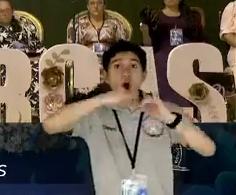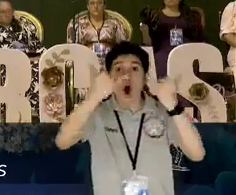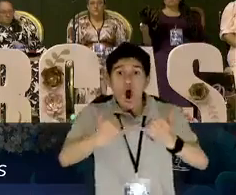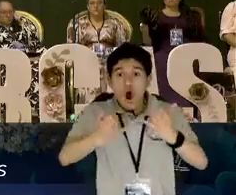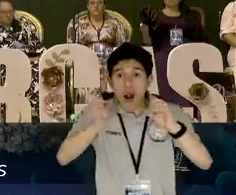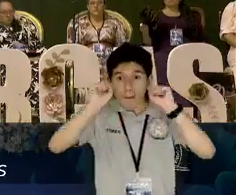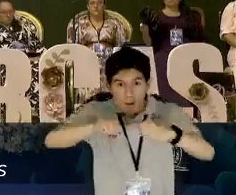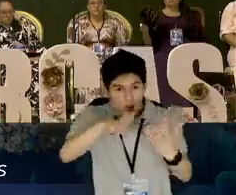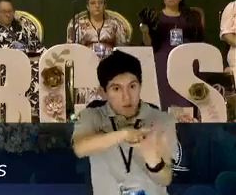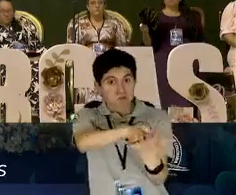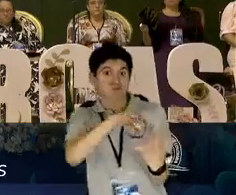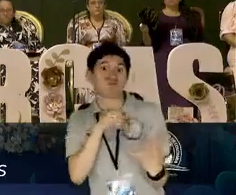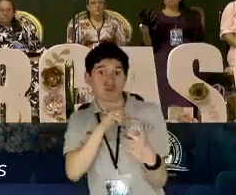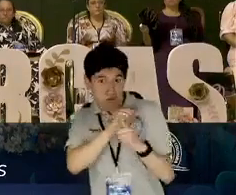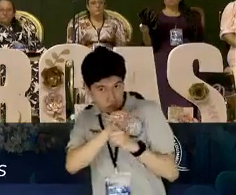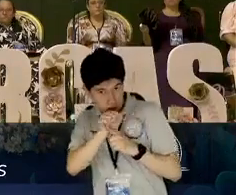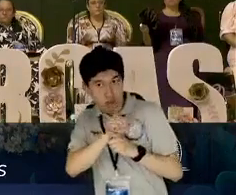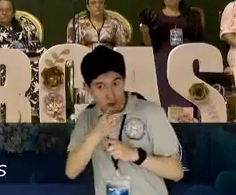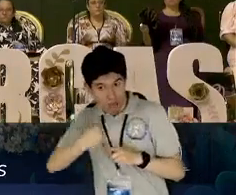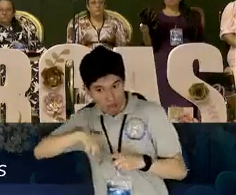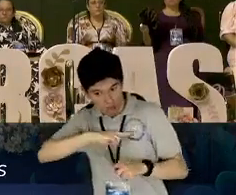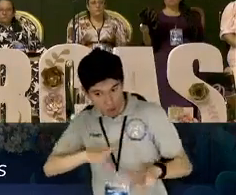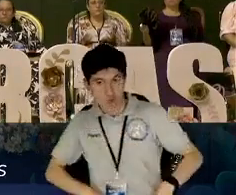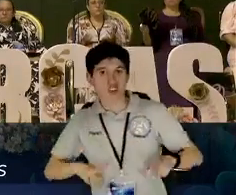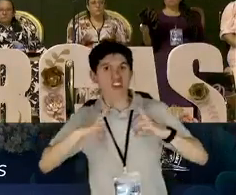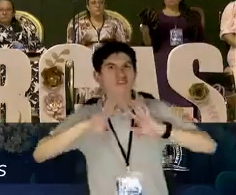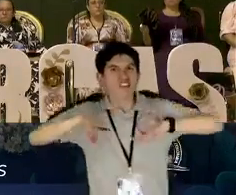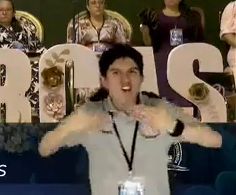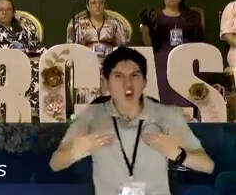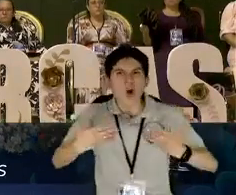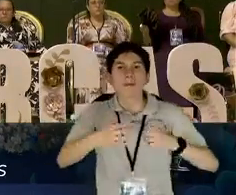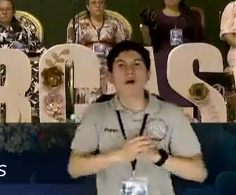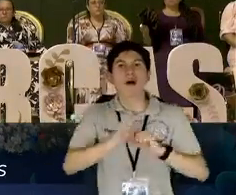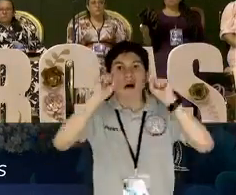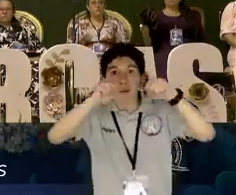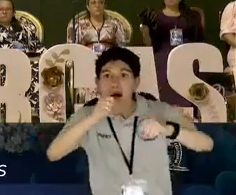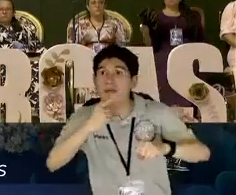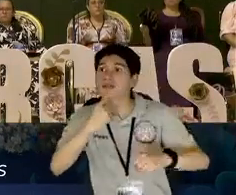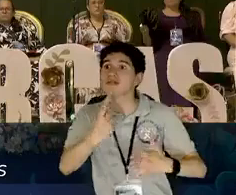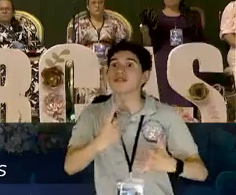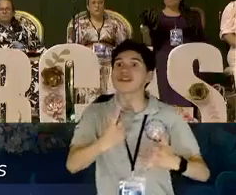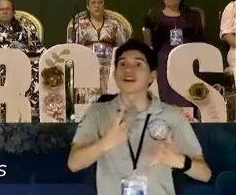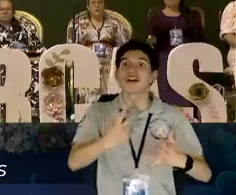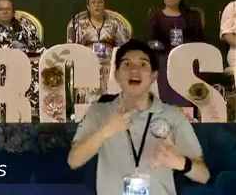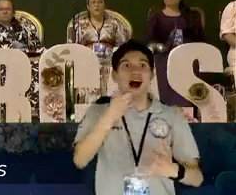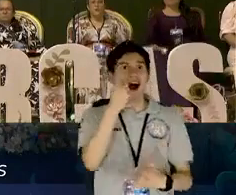aplicación en esta tarde y poder decir: mirad cuán bueno,